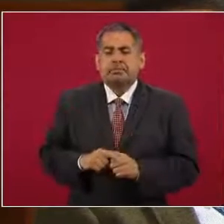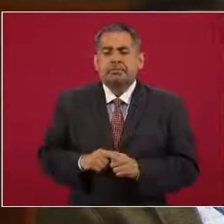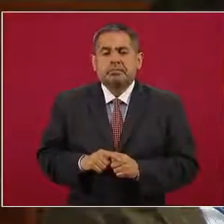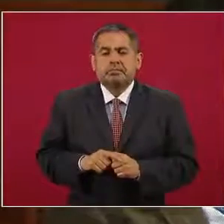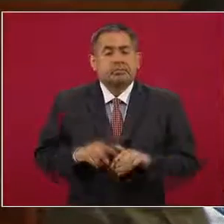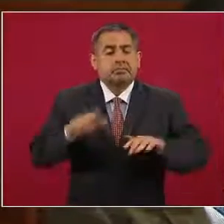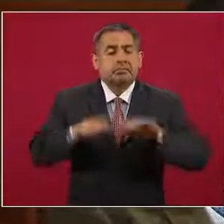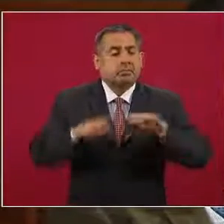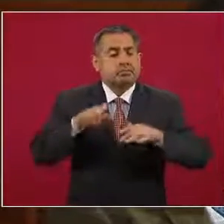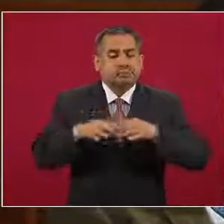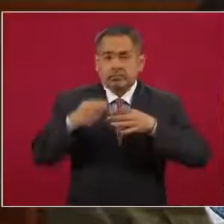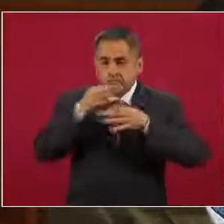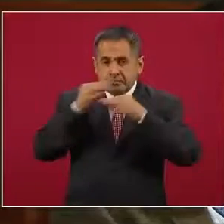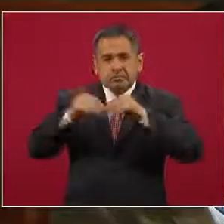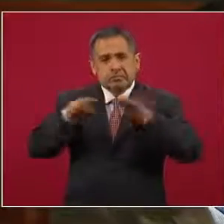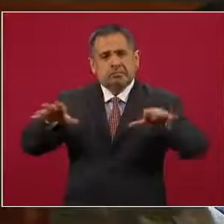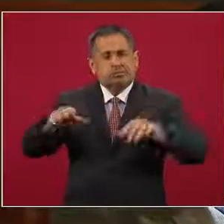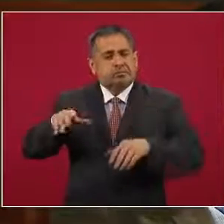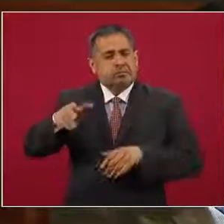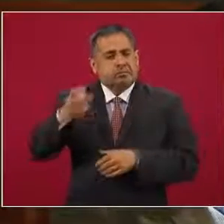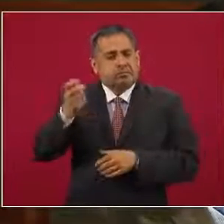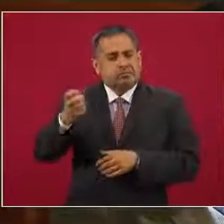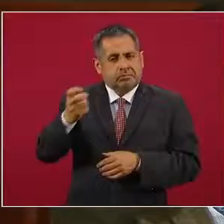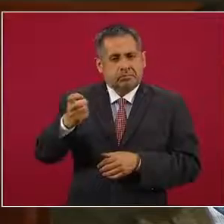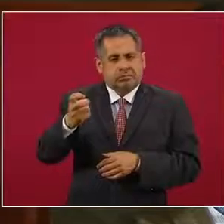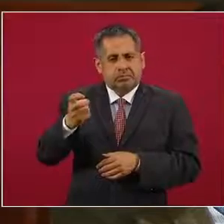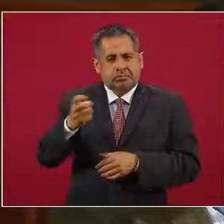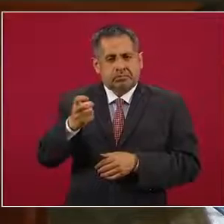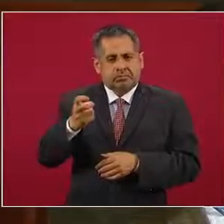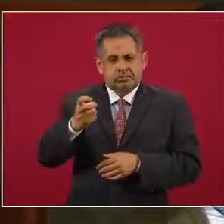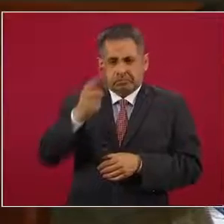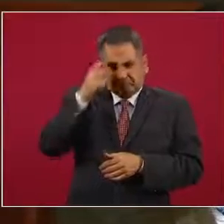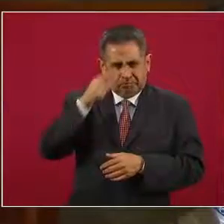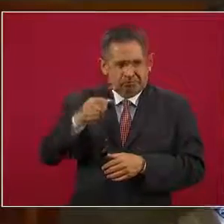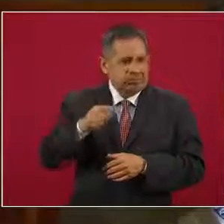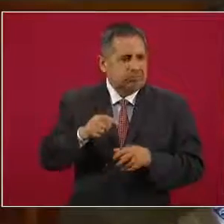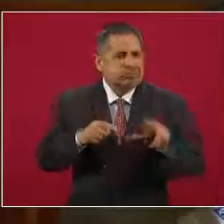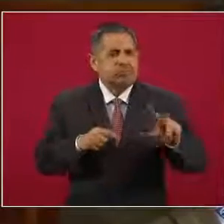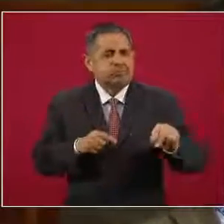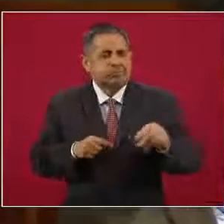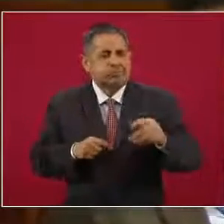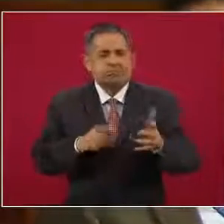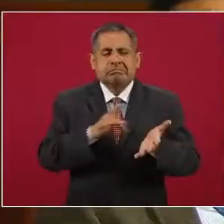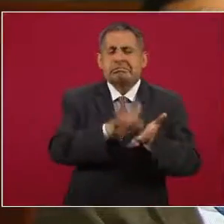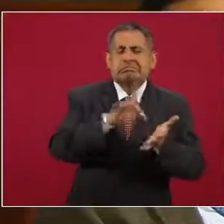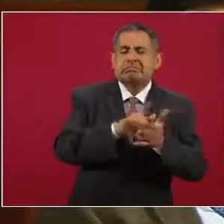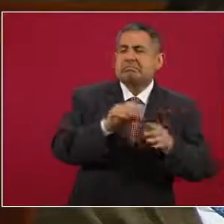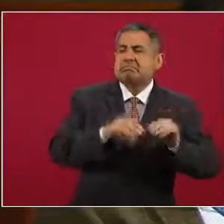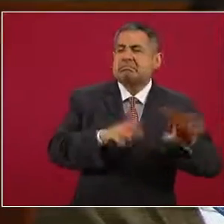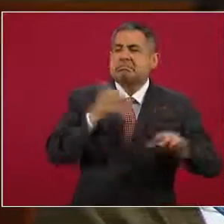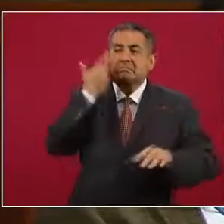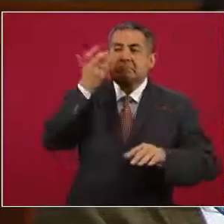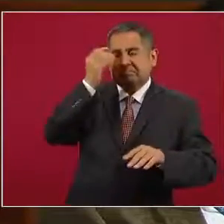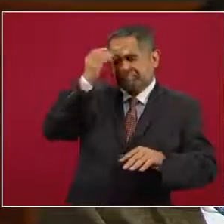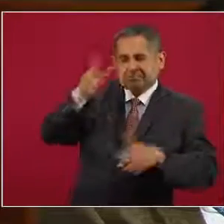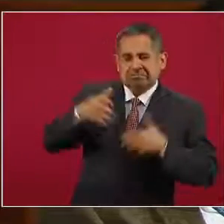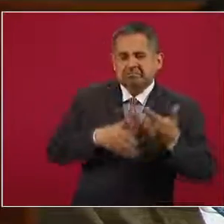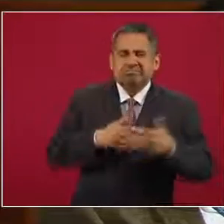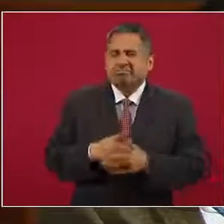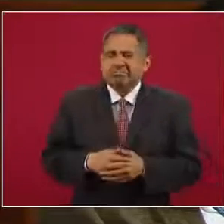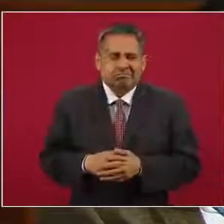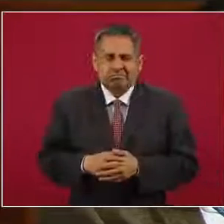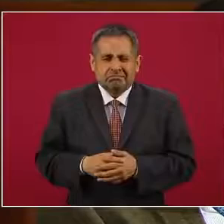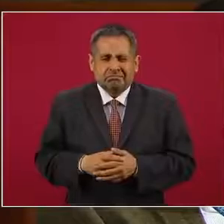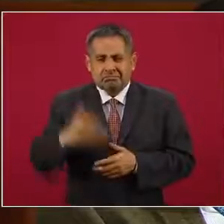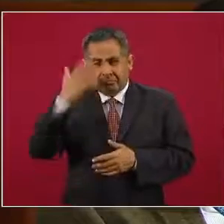a veces el mensaje precisamente de subir este nivel, de no dar el pretexto, porque sabemos también que mucha